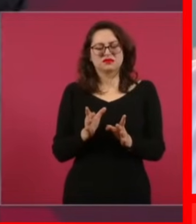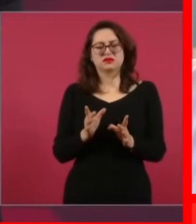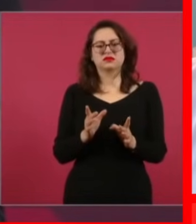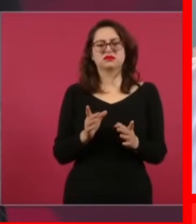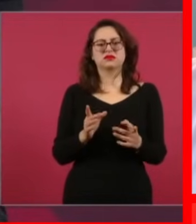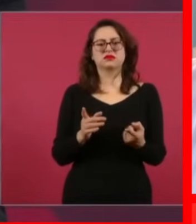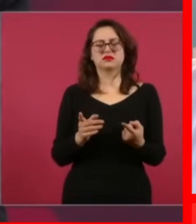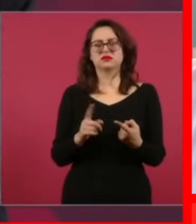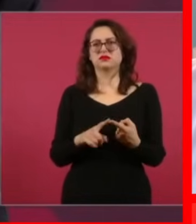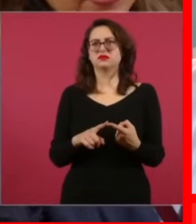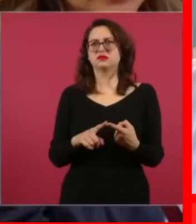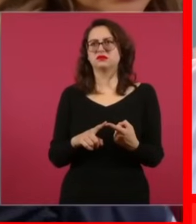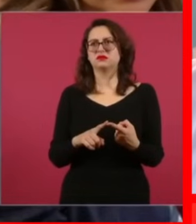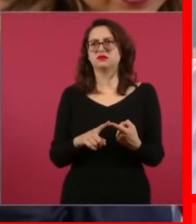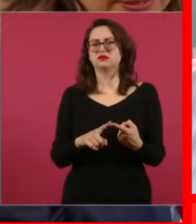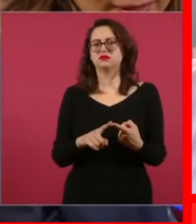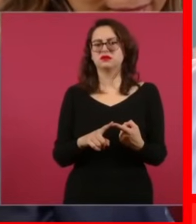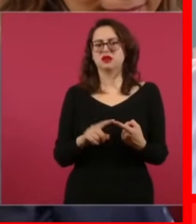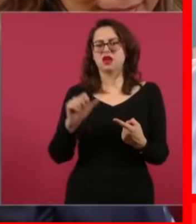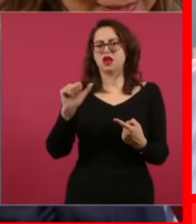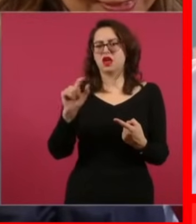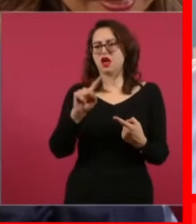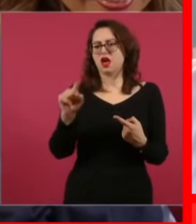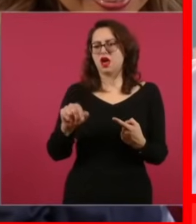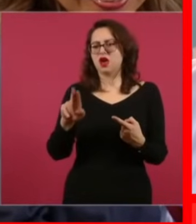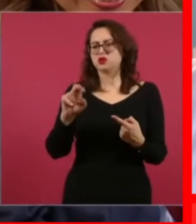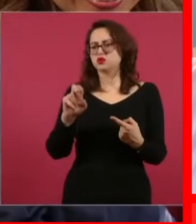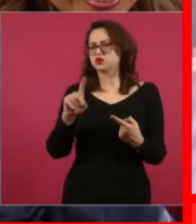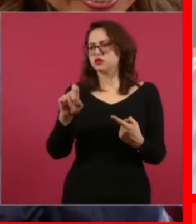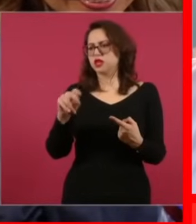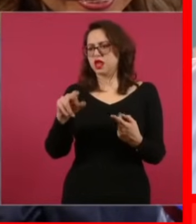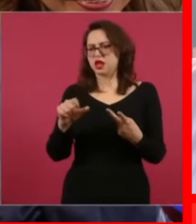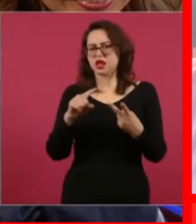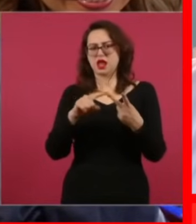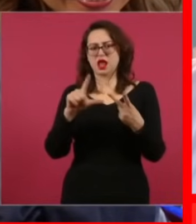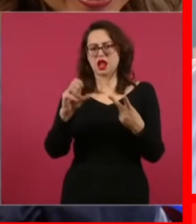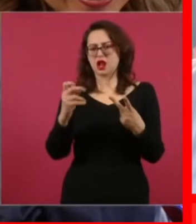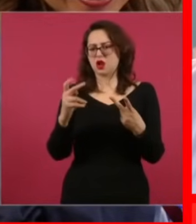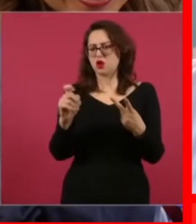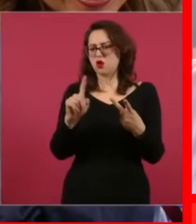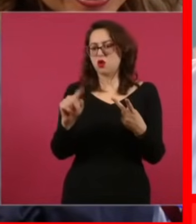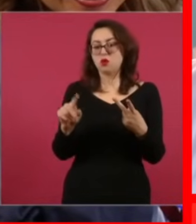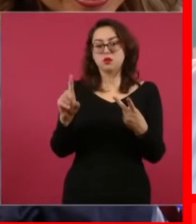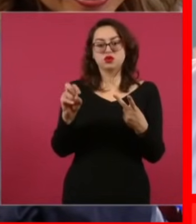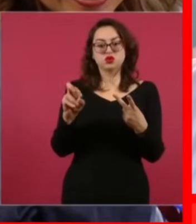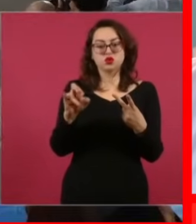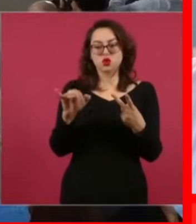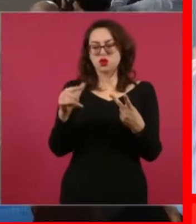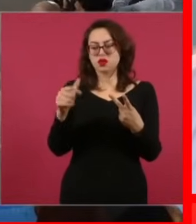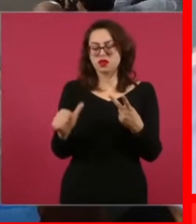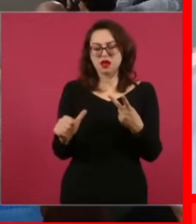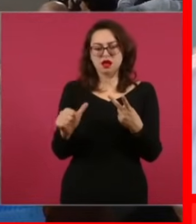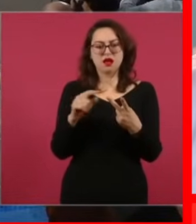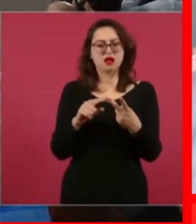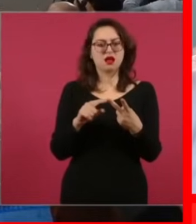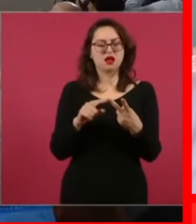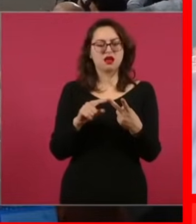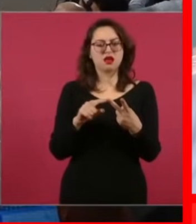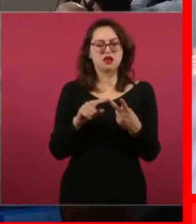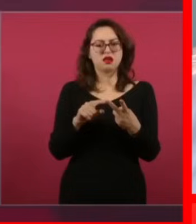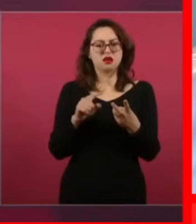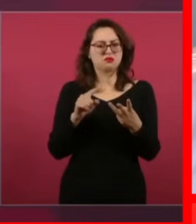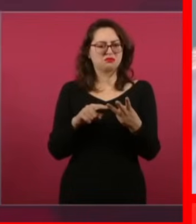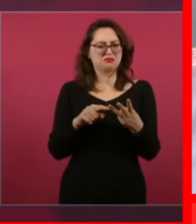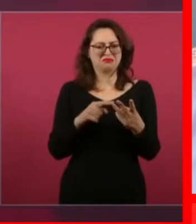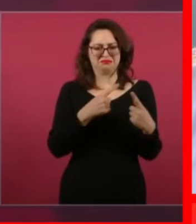rápidamente qué es lo que dijo el presidente López Obrador y qué mensaje le manda a Marcelo Ebrard